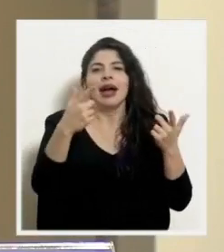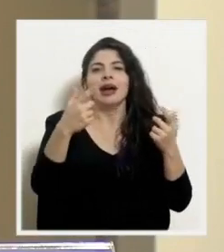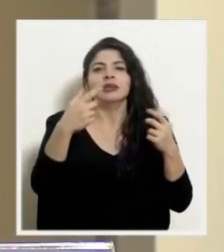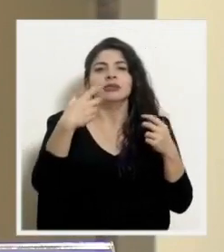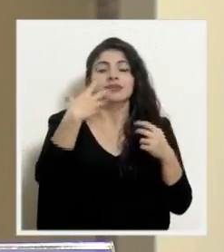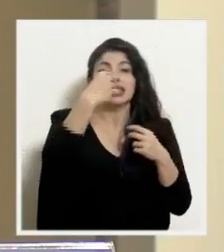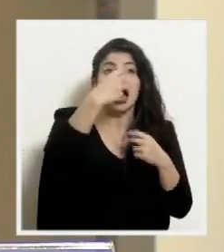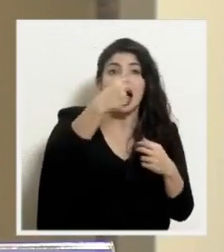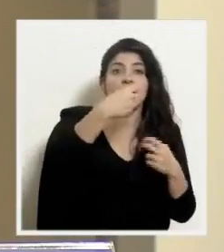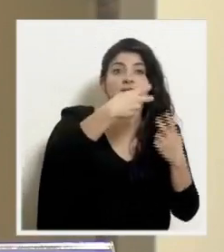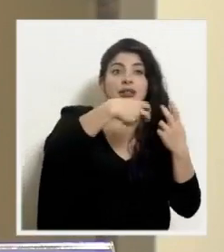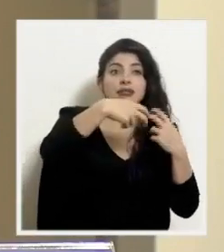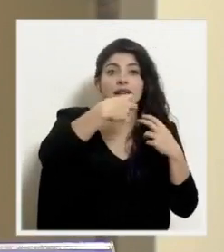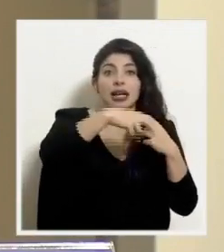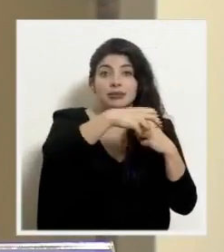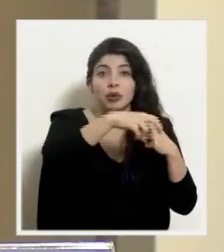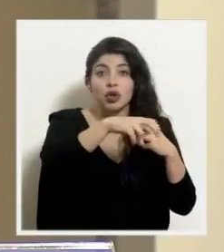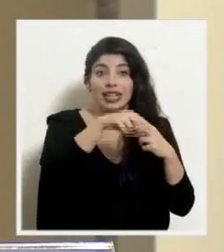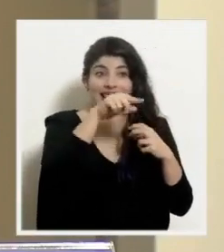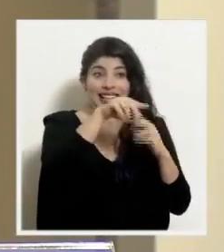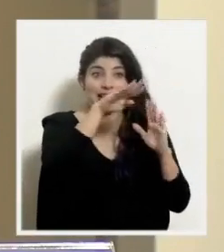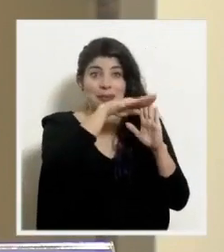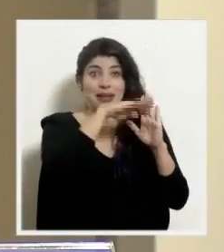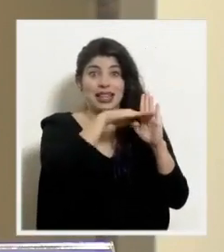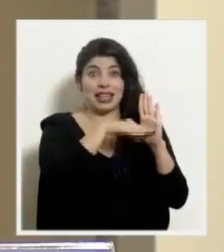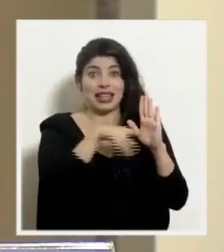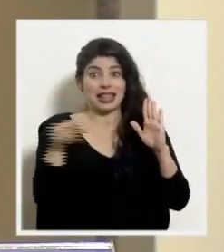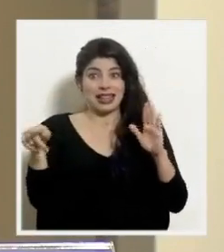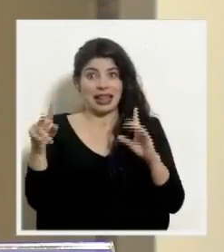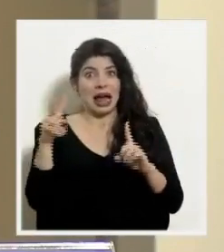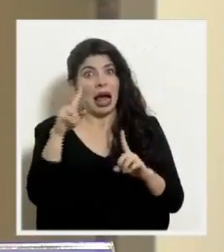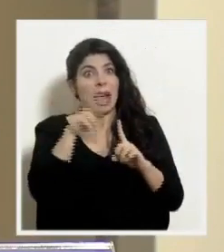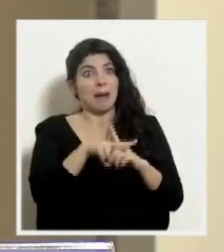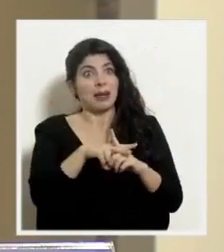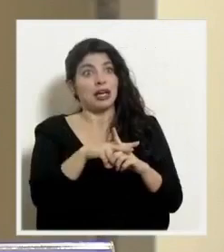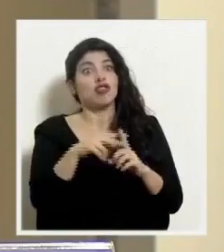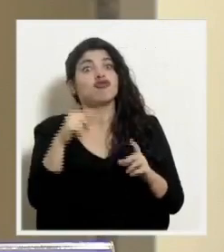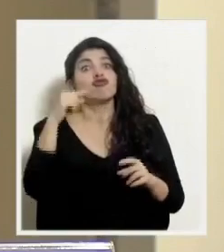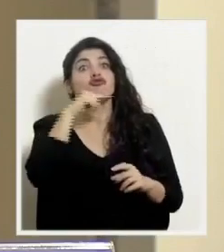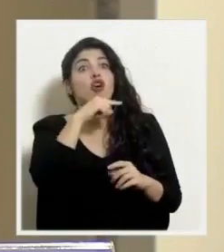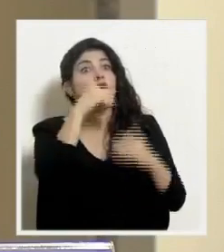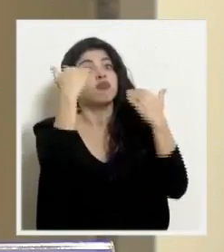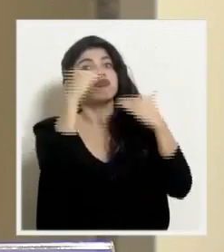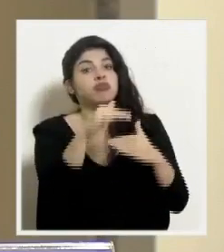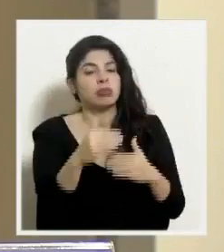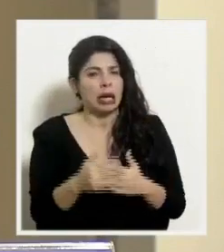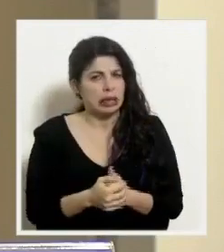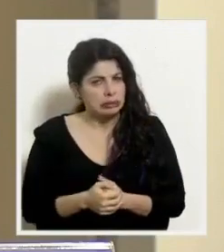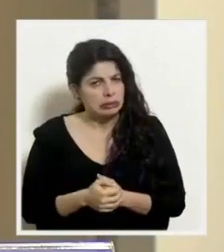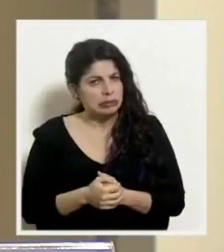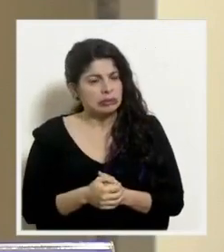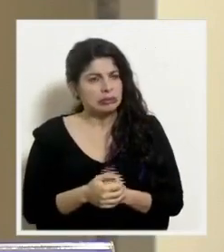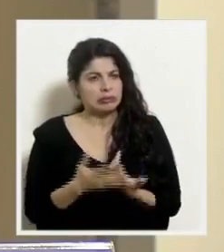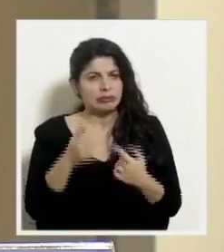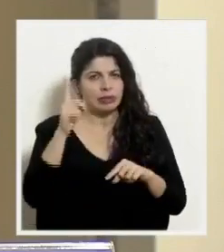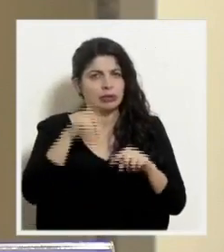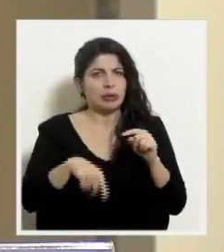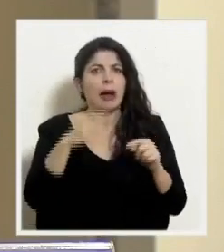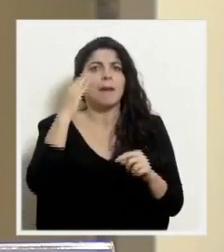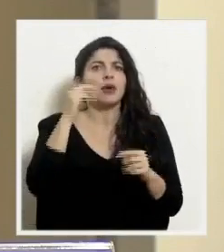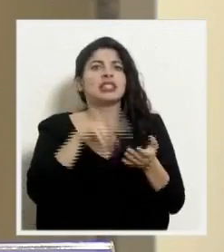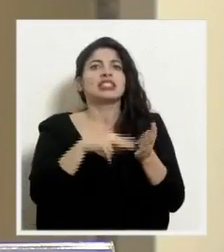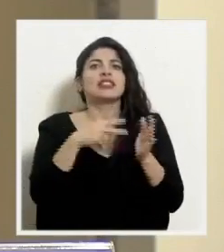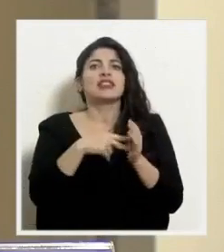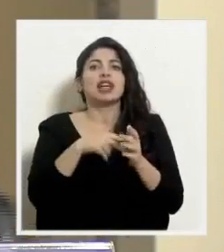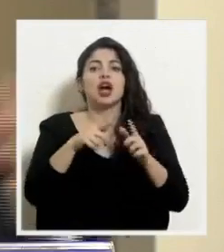medidas que no es viable aplicar al decir el país está en alerta roja, porque estaríamos planteando una zona de